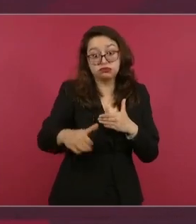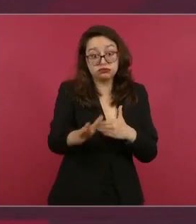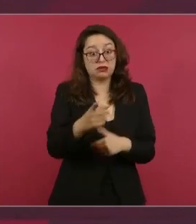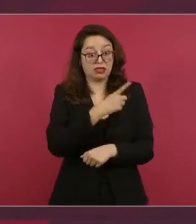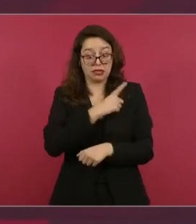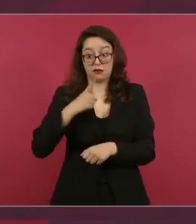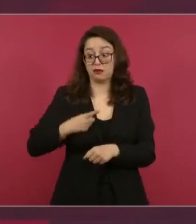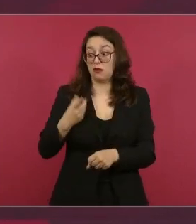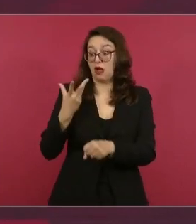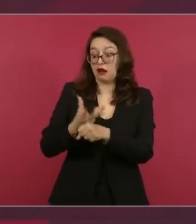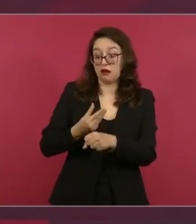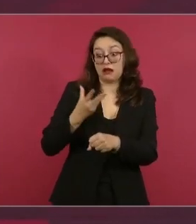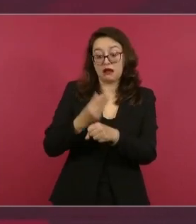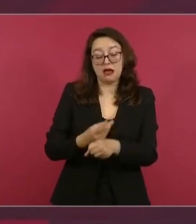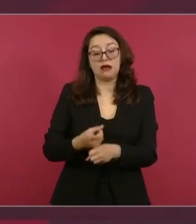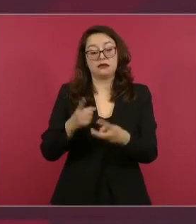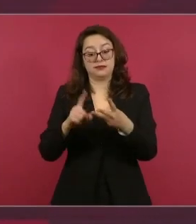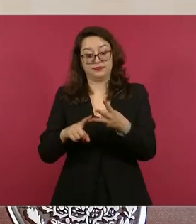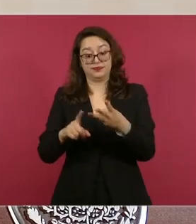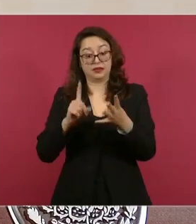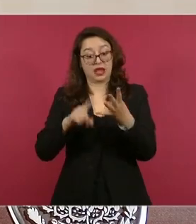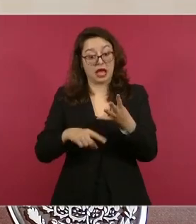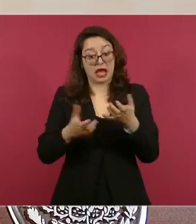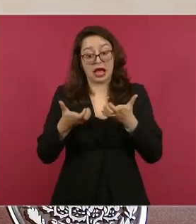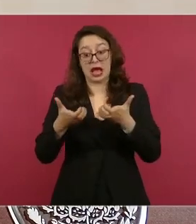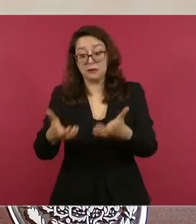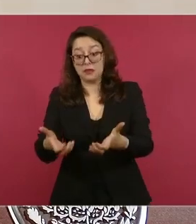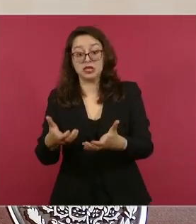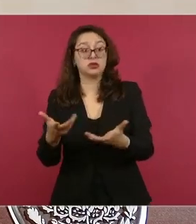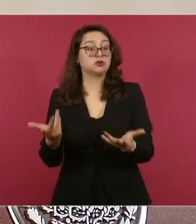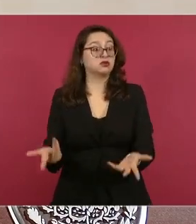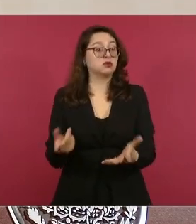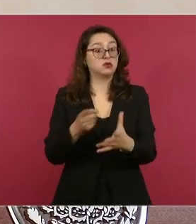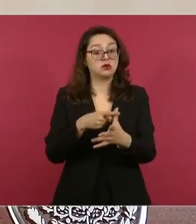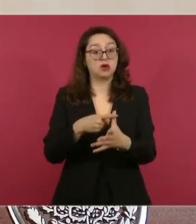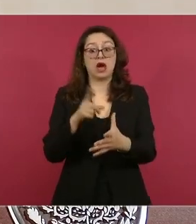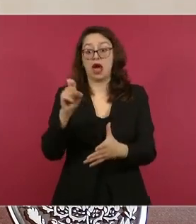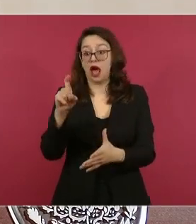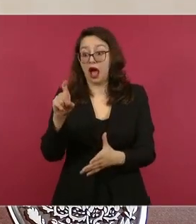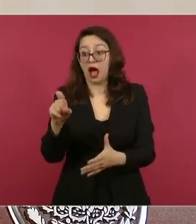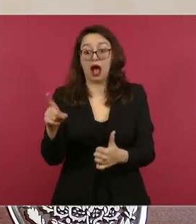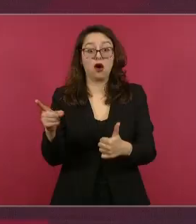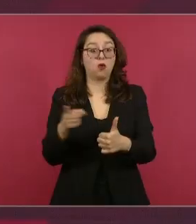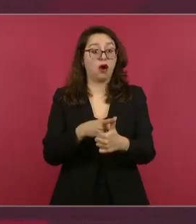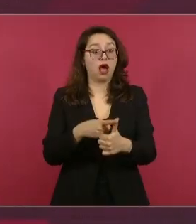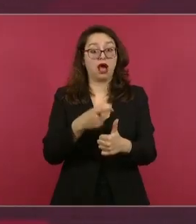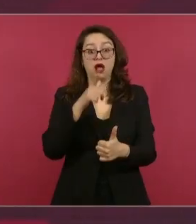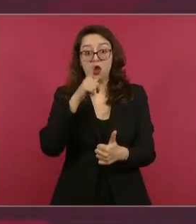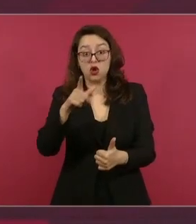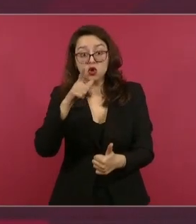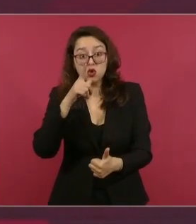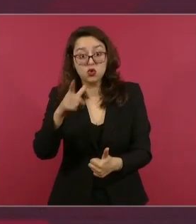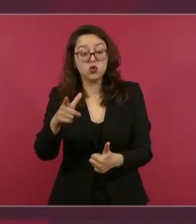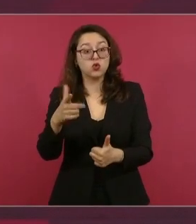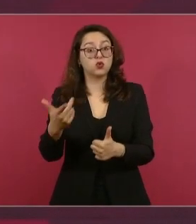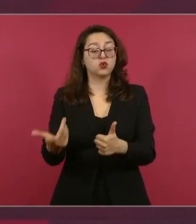Caminos, las calles, el agua, la luz,